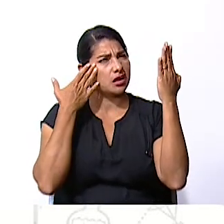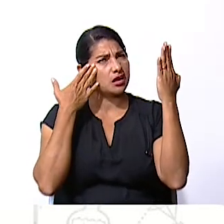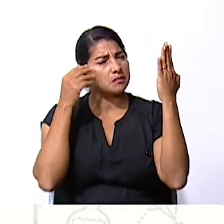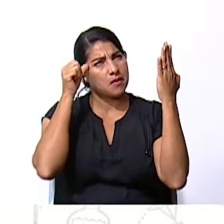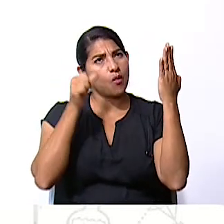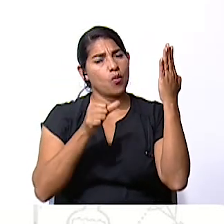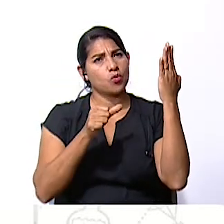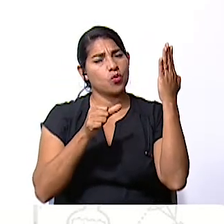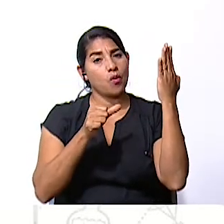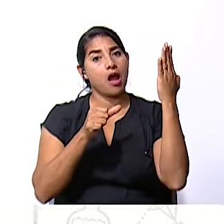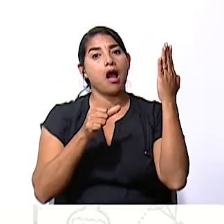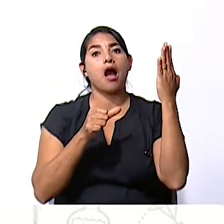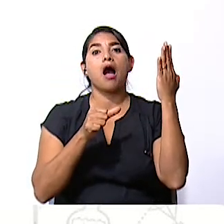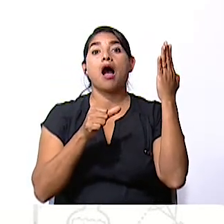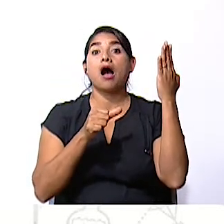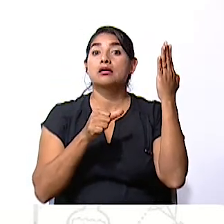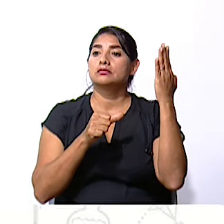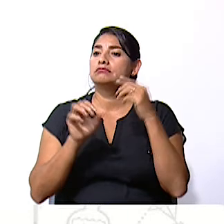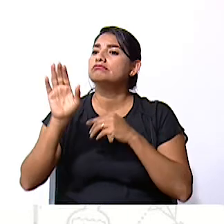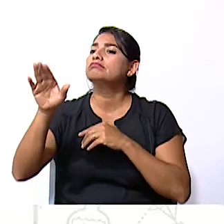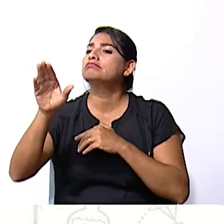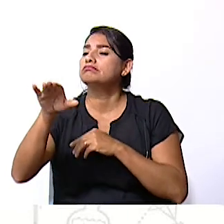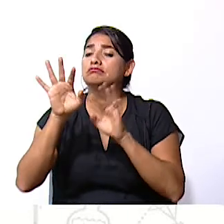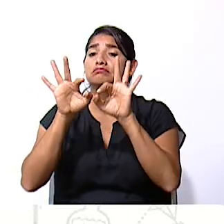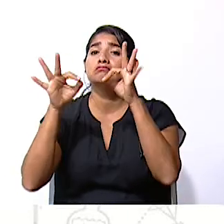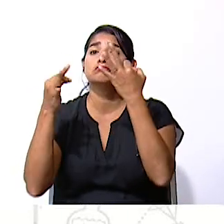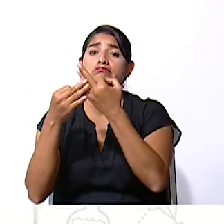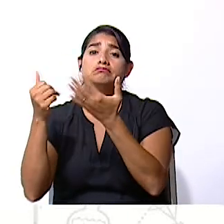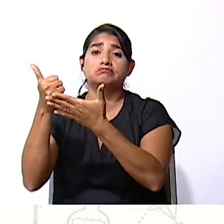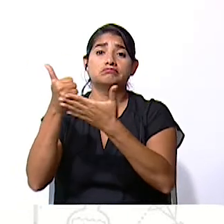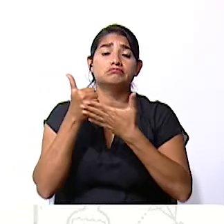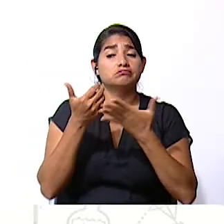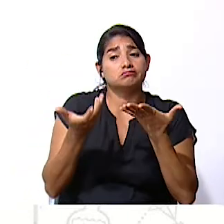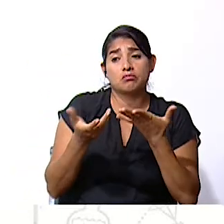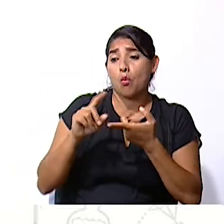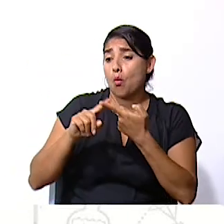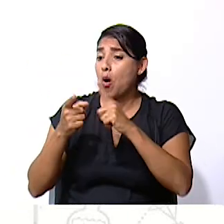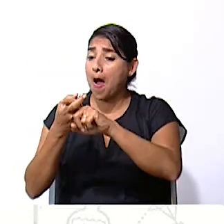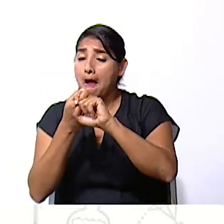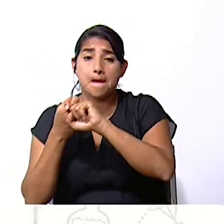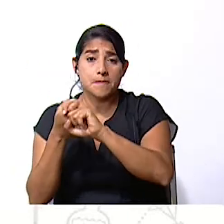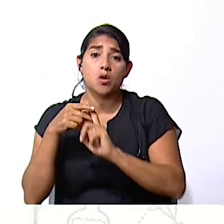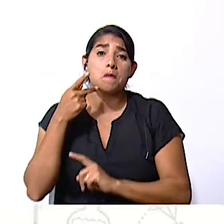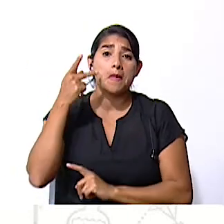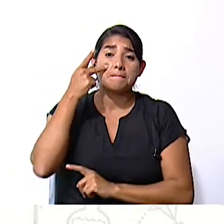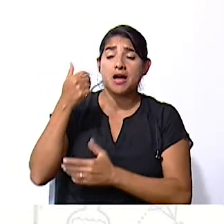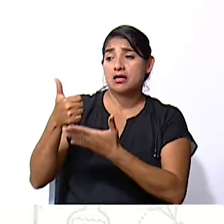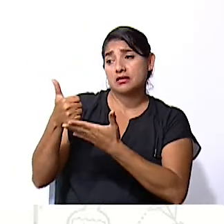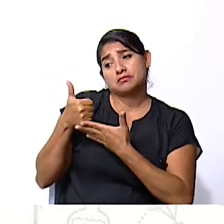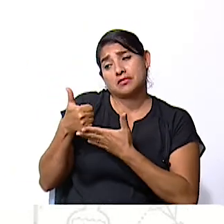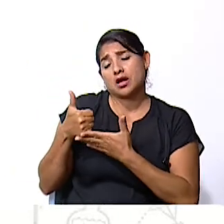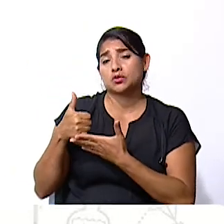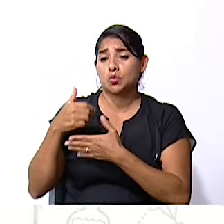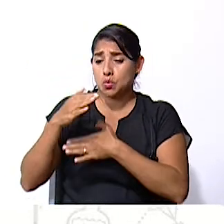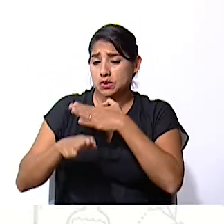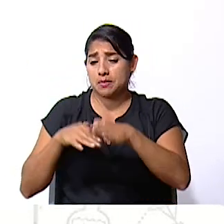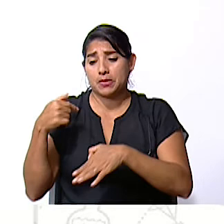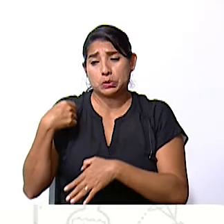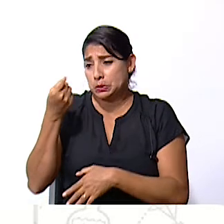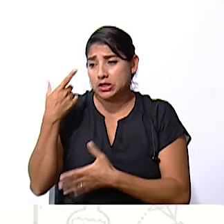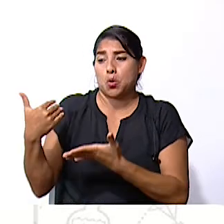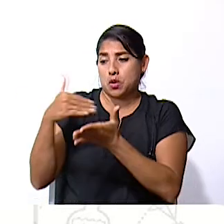Recuerdo también que puedo pedirle ayuda a un familiar, a un amigo, para que nos ayude en este paso.